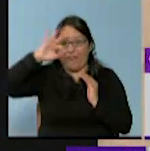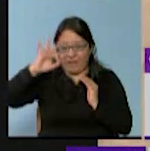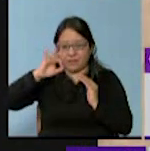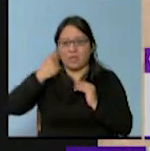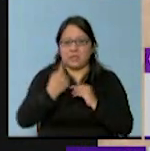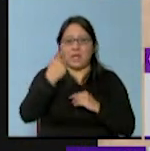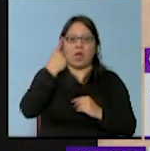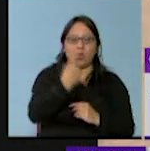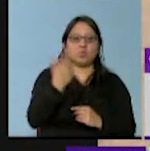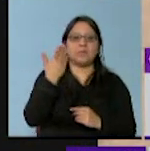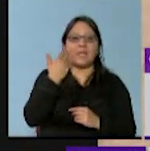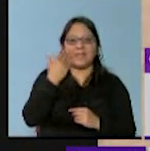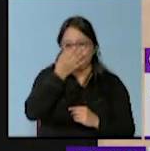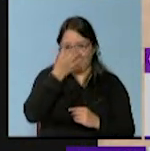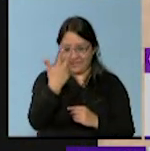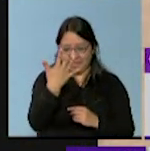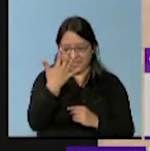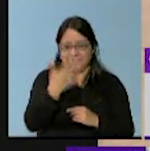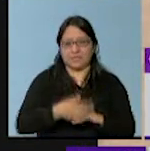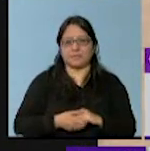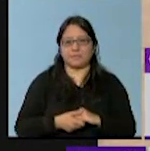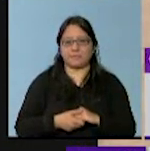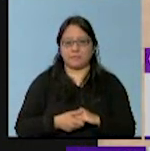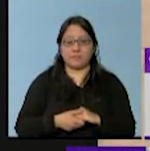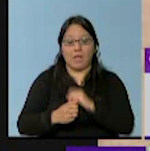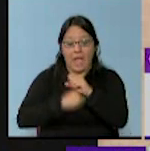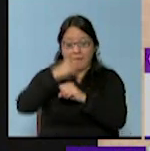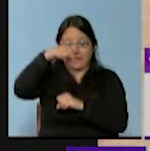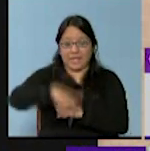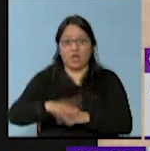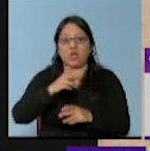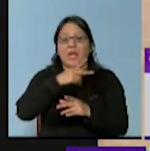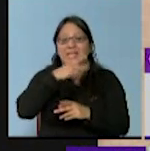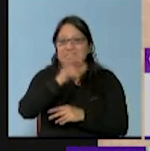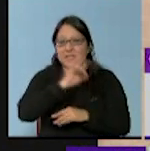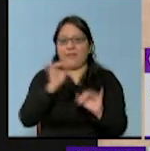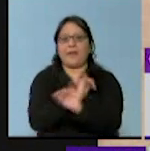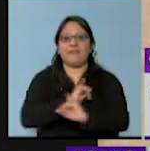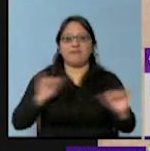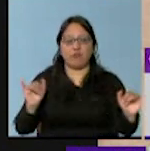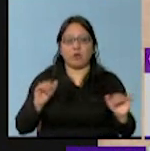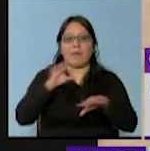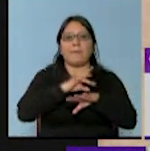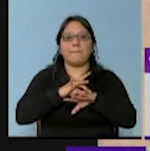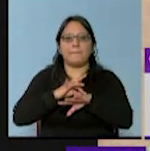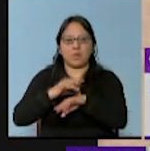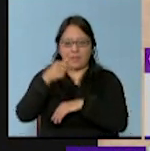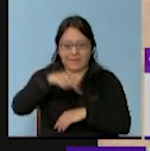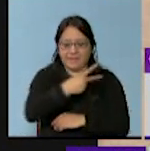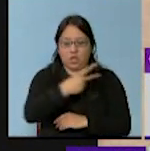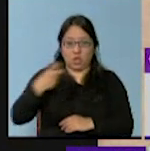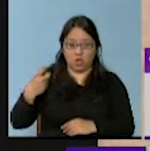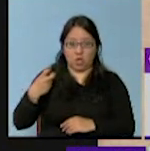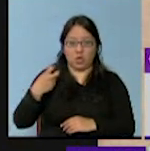13 con 25 y todavía no hay datos hoy con respecto a lo que fue esta temporada de estas dos semanas que